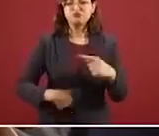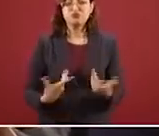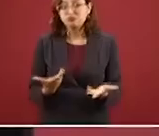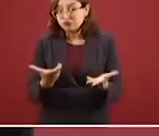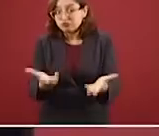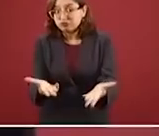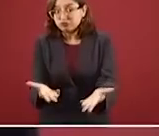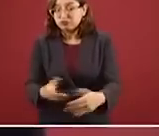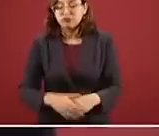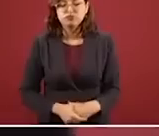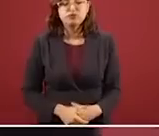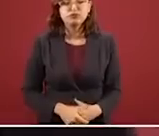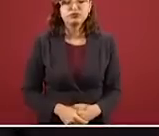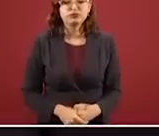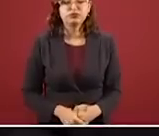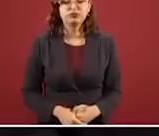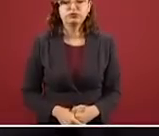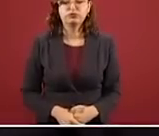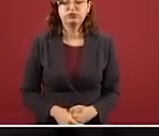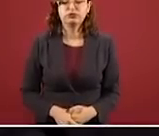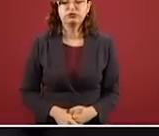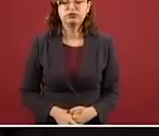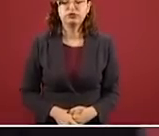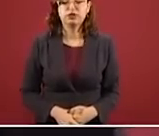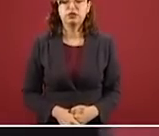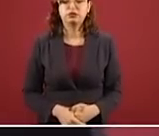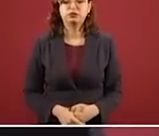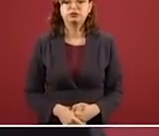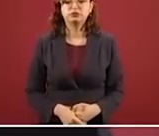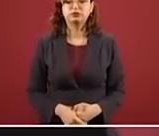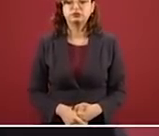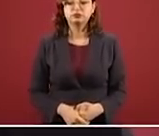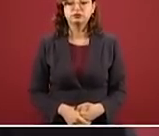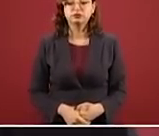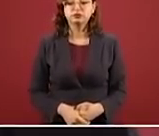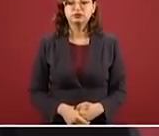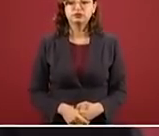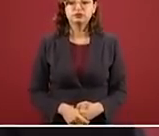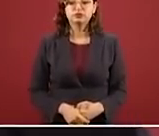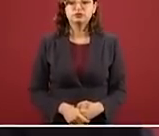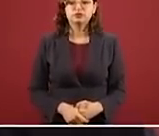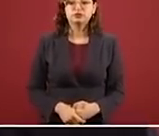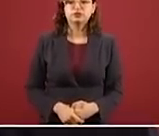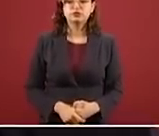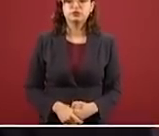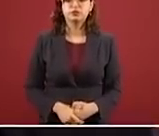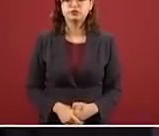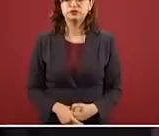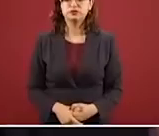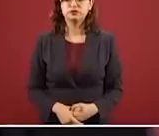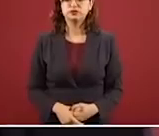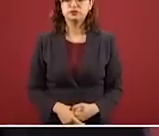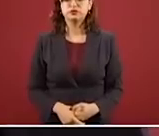Gracias, presidente. ¿Es cuánto? Muy bien, pues eso es lo que se debe de